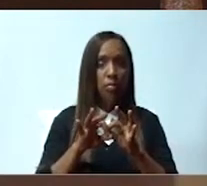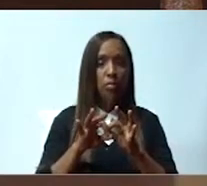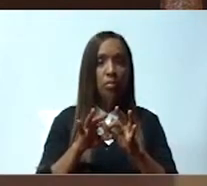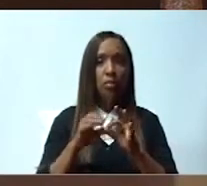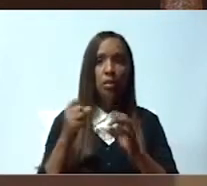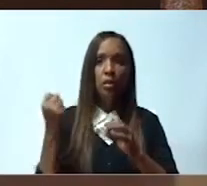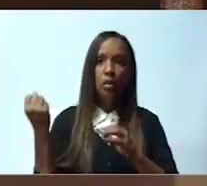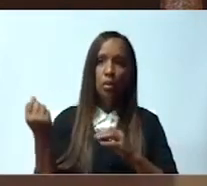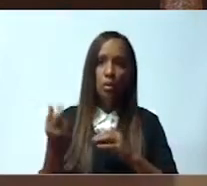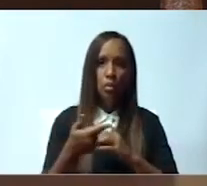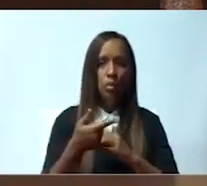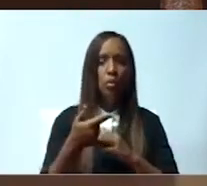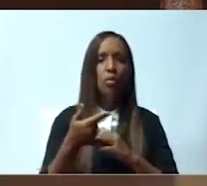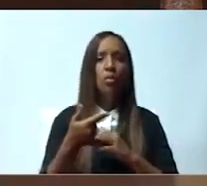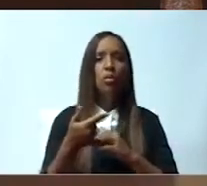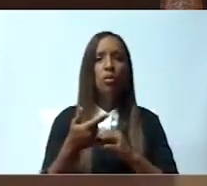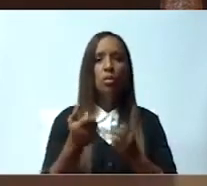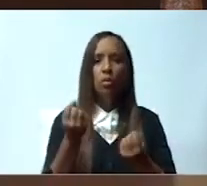Se aprobó en primera ya.